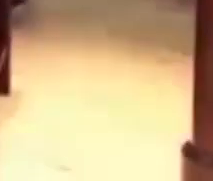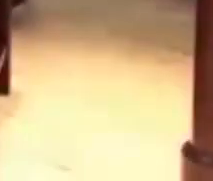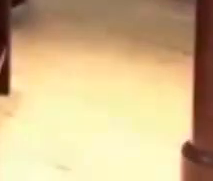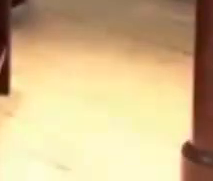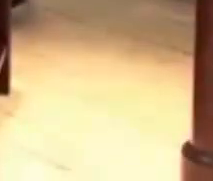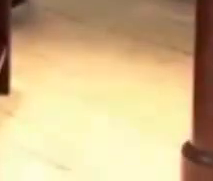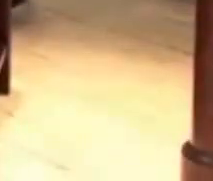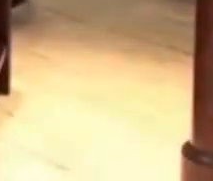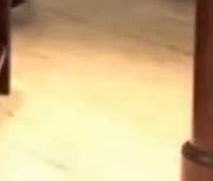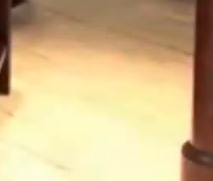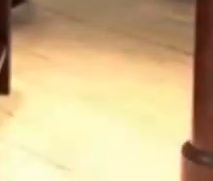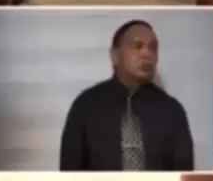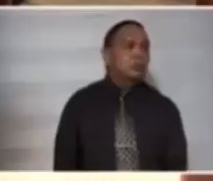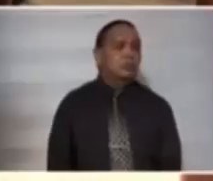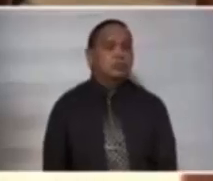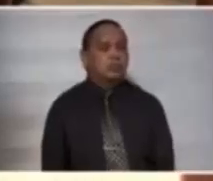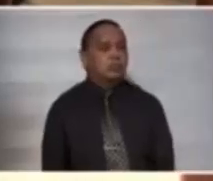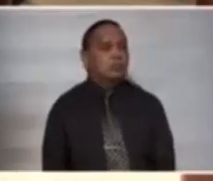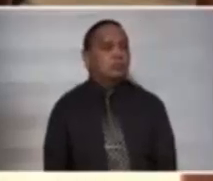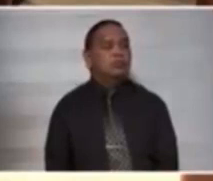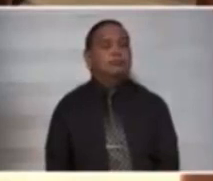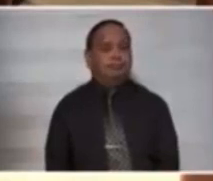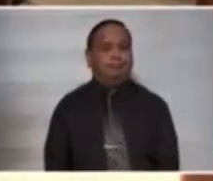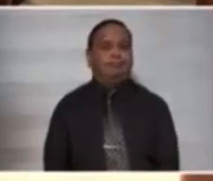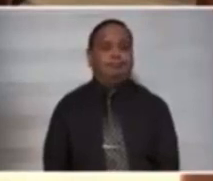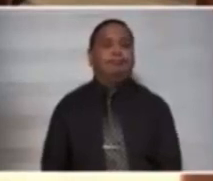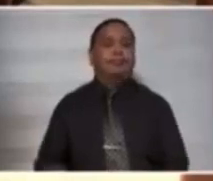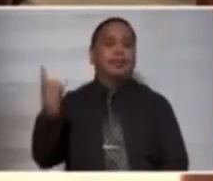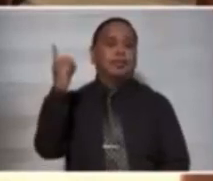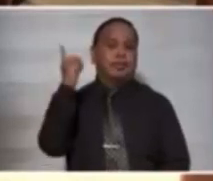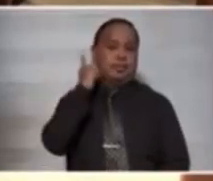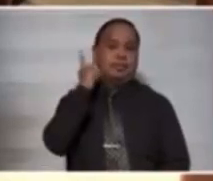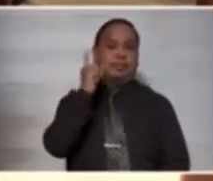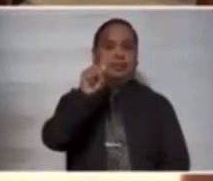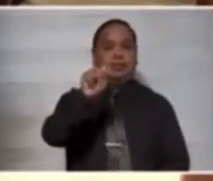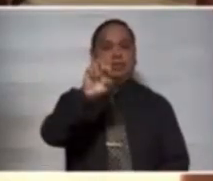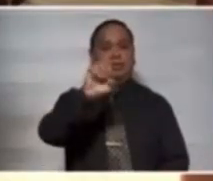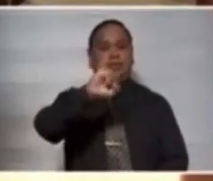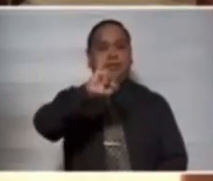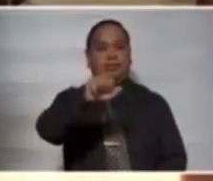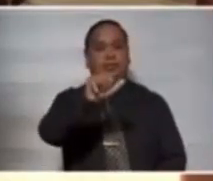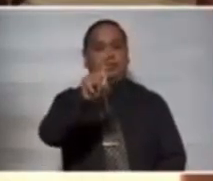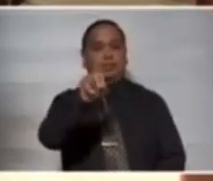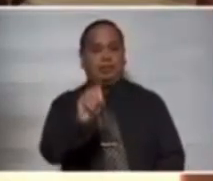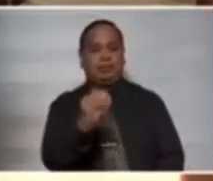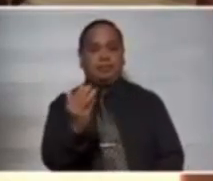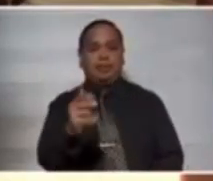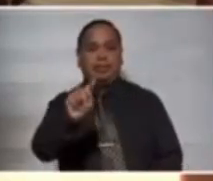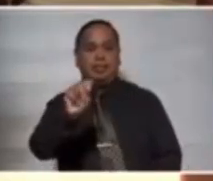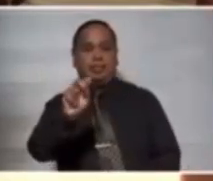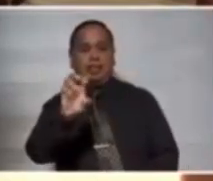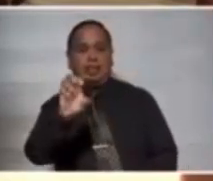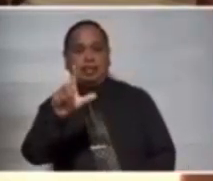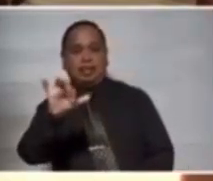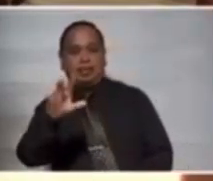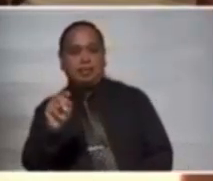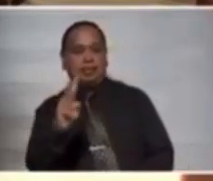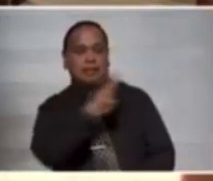Ya hace un diputado al señor de Javier Tejado, que trabaja en Televisa, que se dice que era